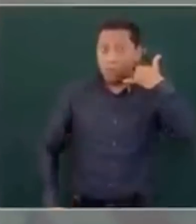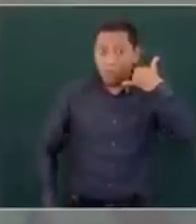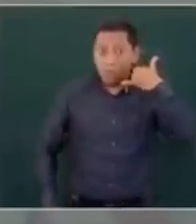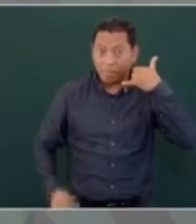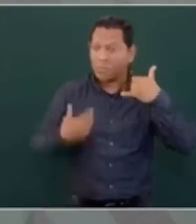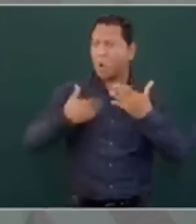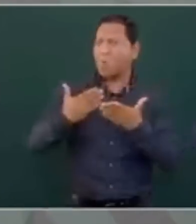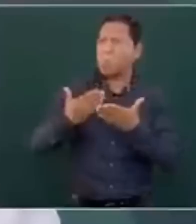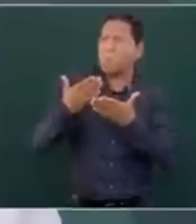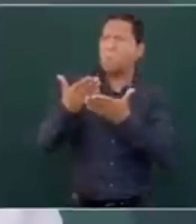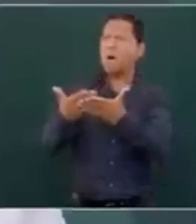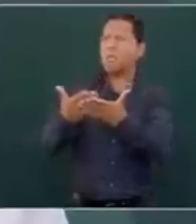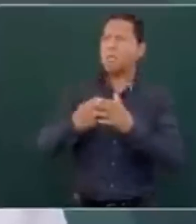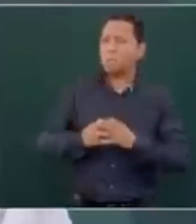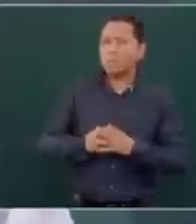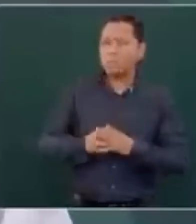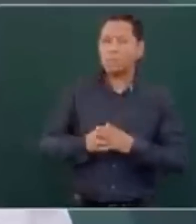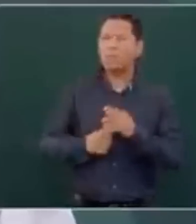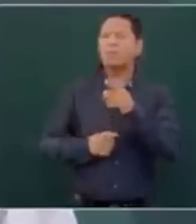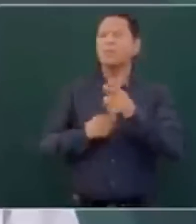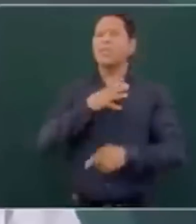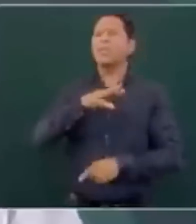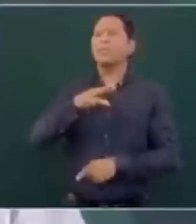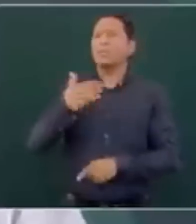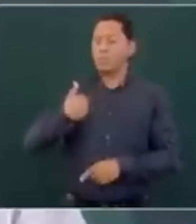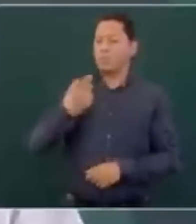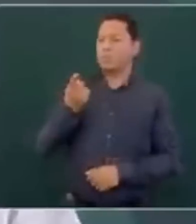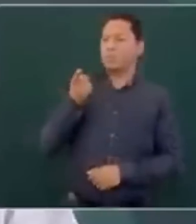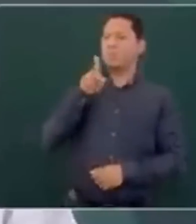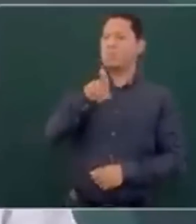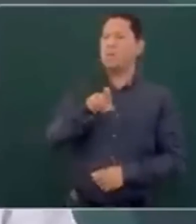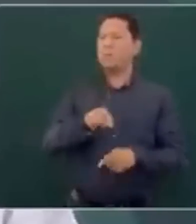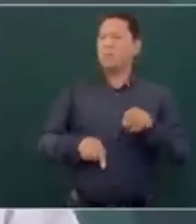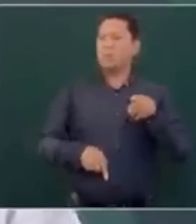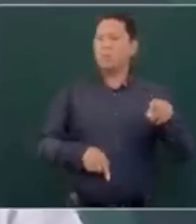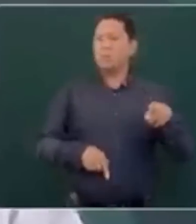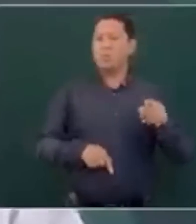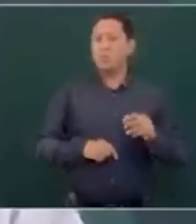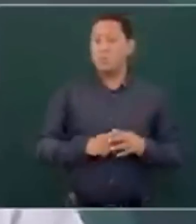le pido esto; general, le ordeno esto.